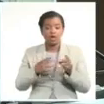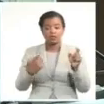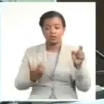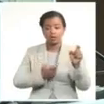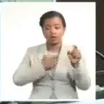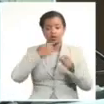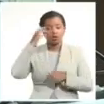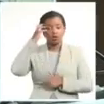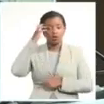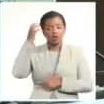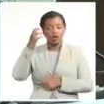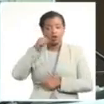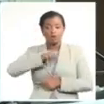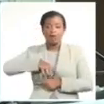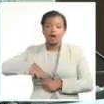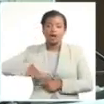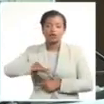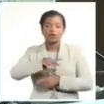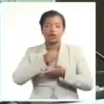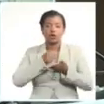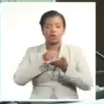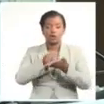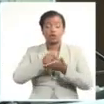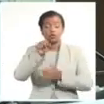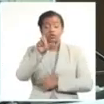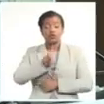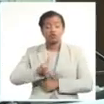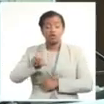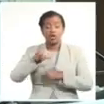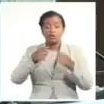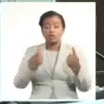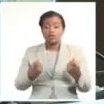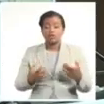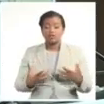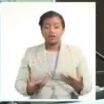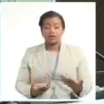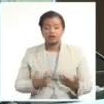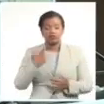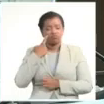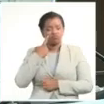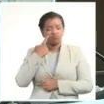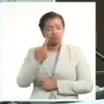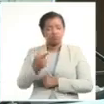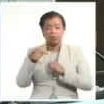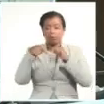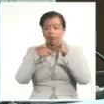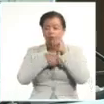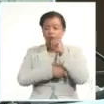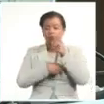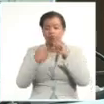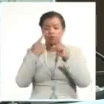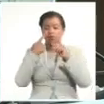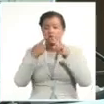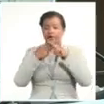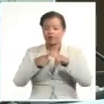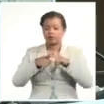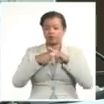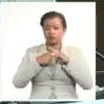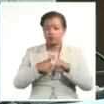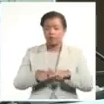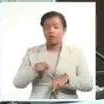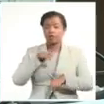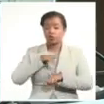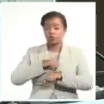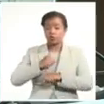gobernar más con todos, un socialismo que requiere su propio observatorio crítico en el cual toca a la